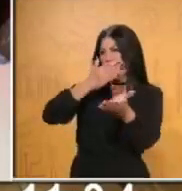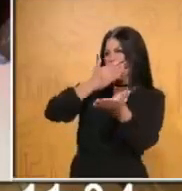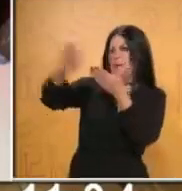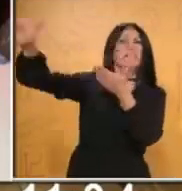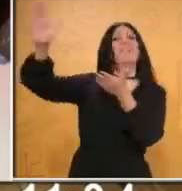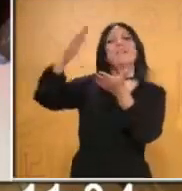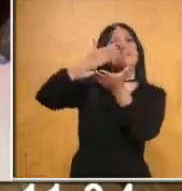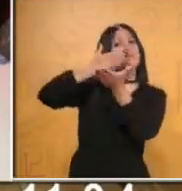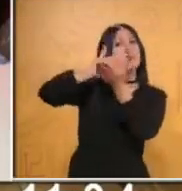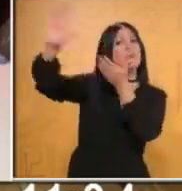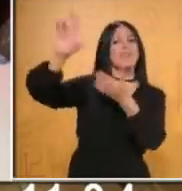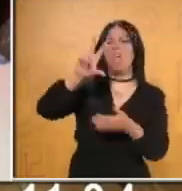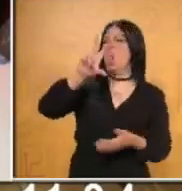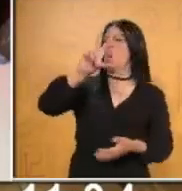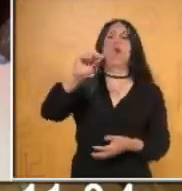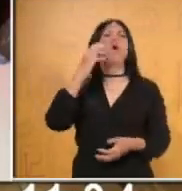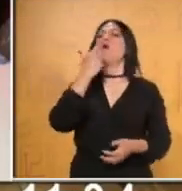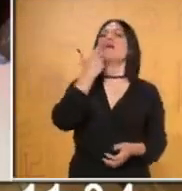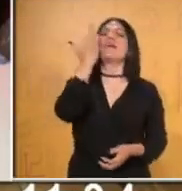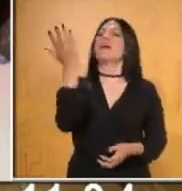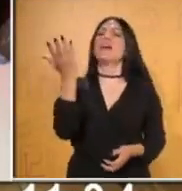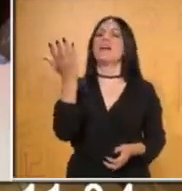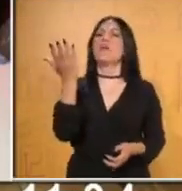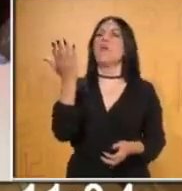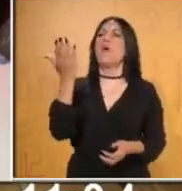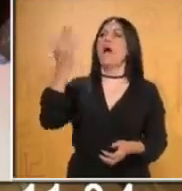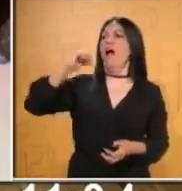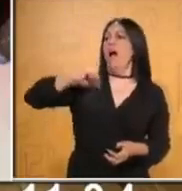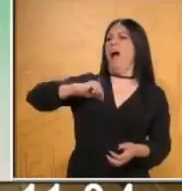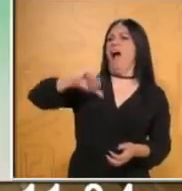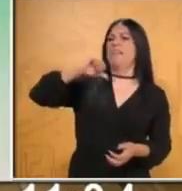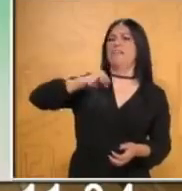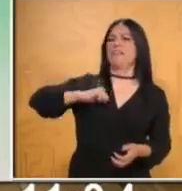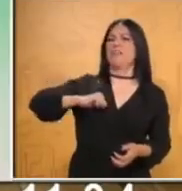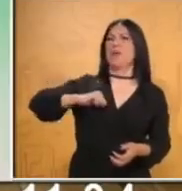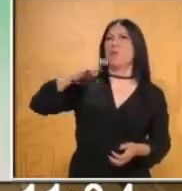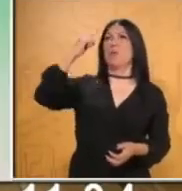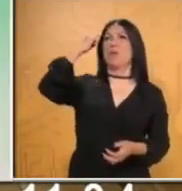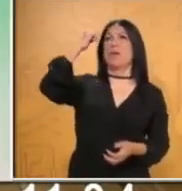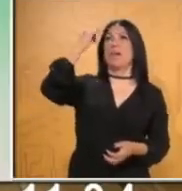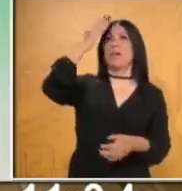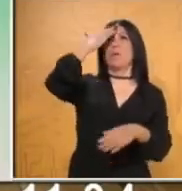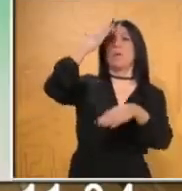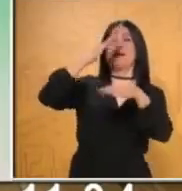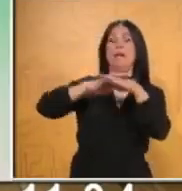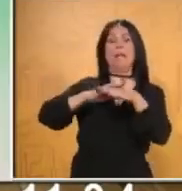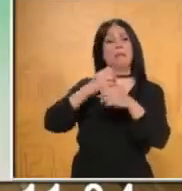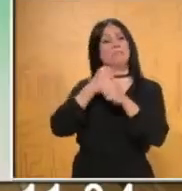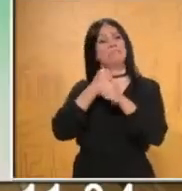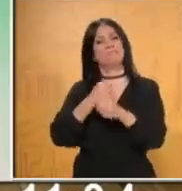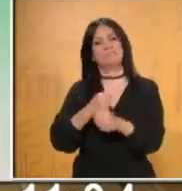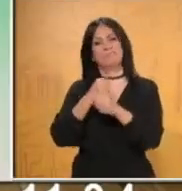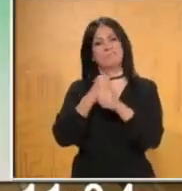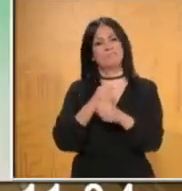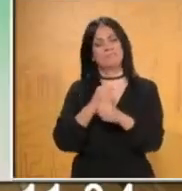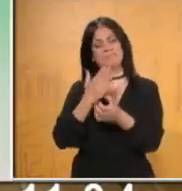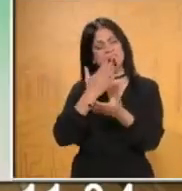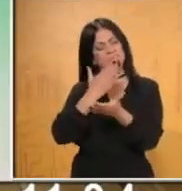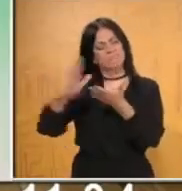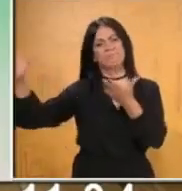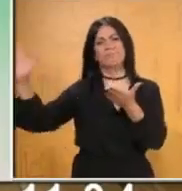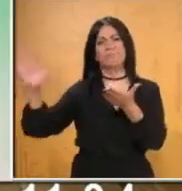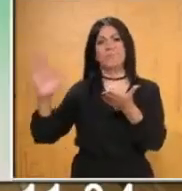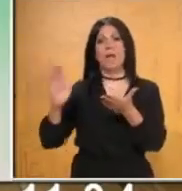aquí! Ya no quiero recordar aquello que viví cuando era joven. Pero a continuación se le aparece